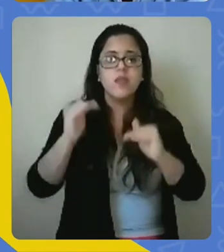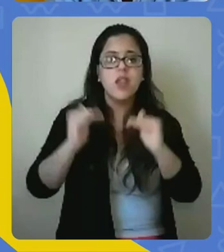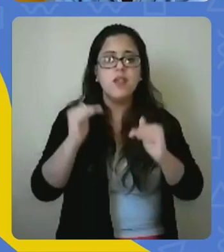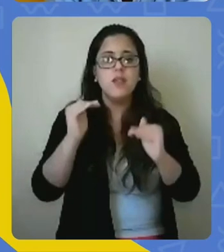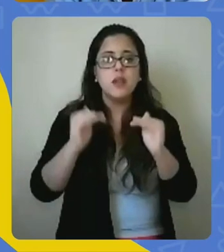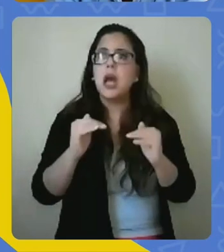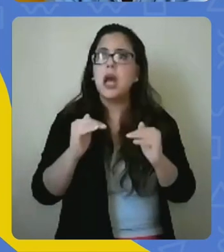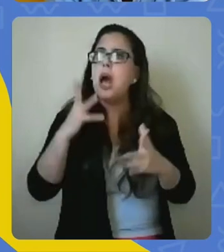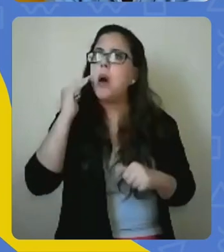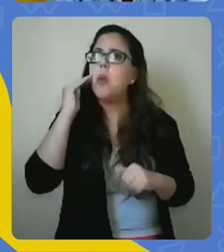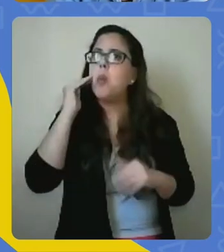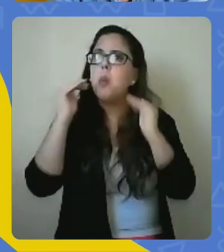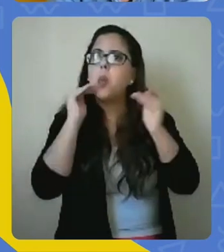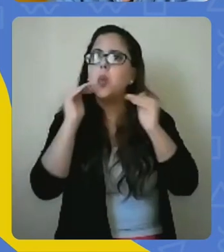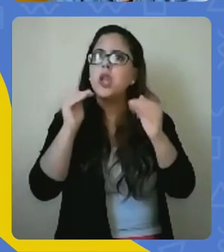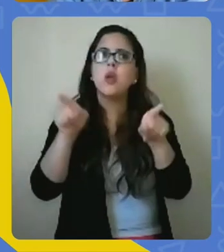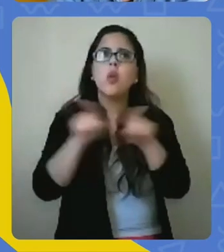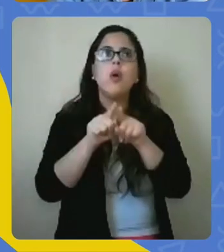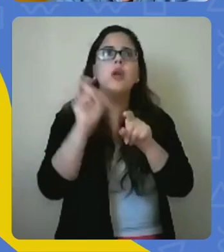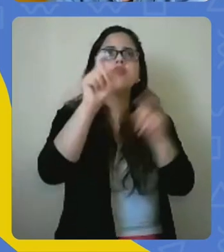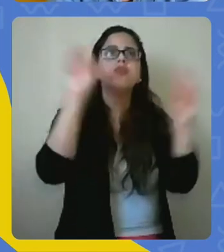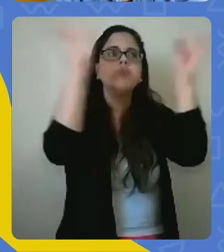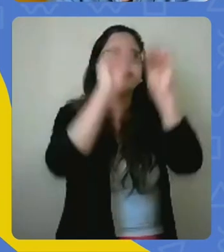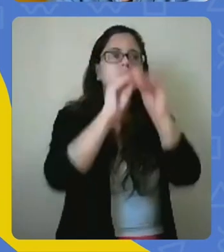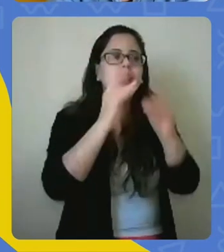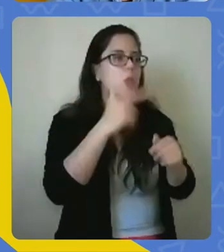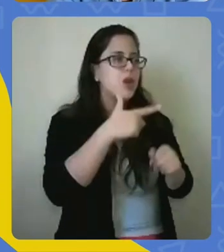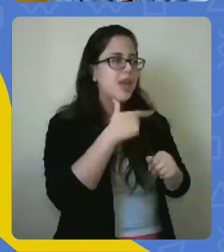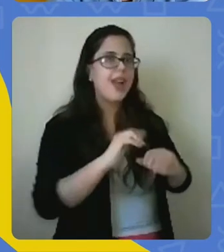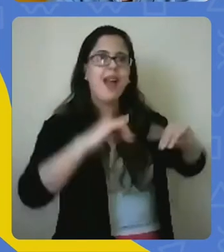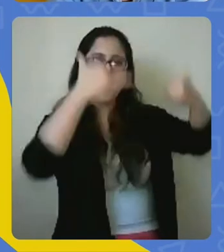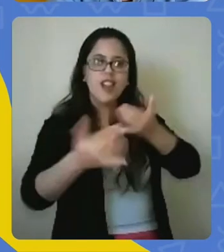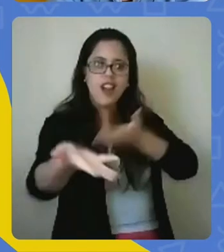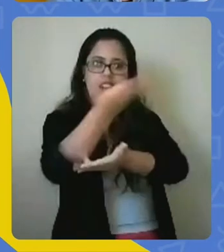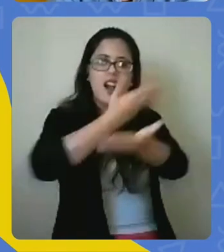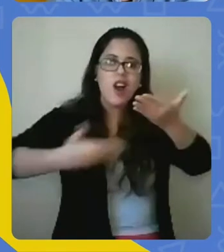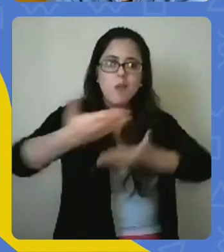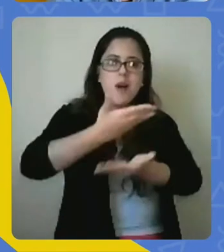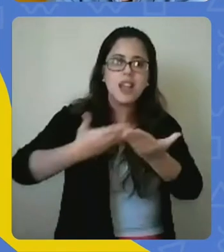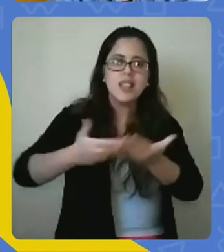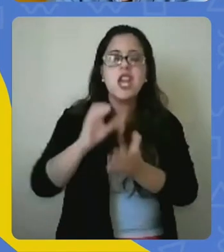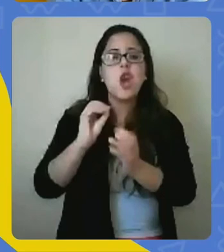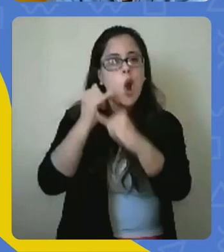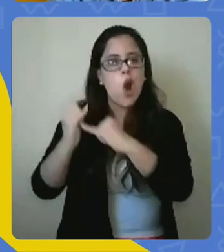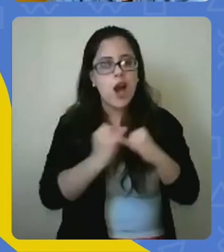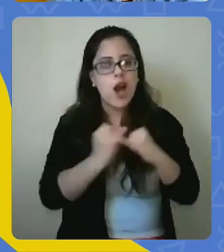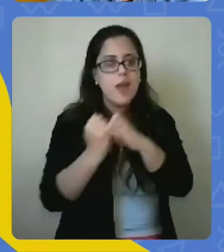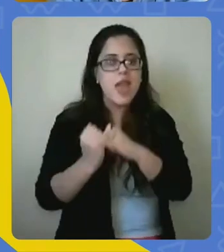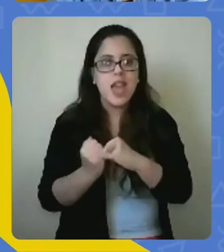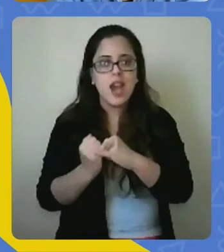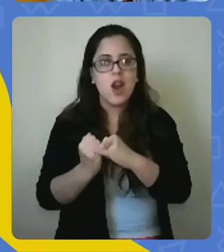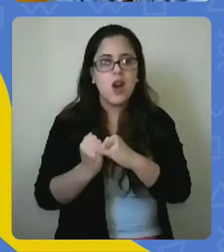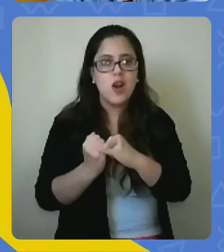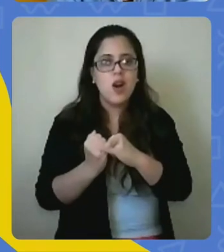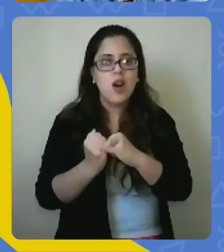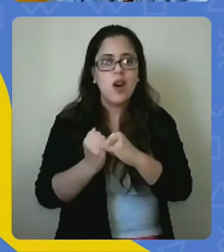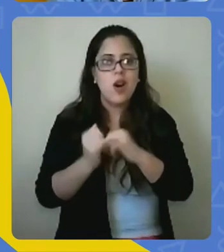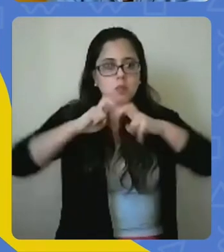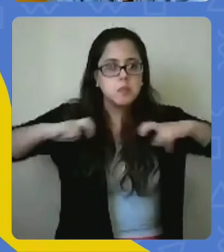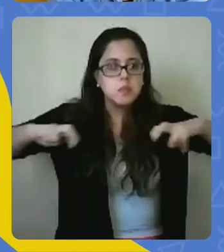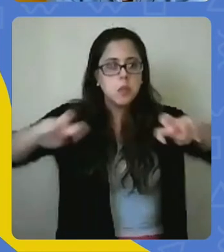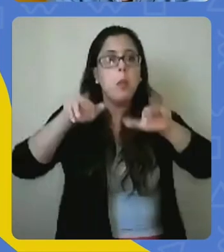porque les divierte mucho más compartir ese momento con uno o entre amigos, ¿no? Pero por eso es importante que nosotros